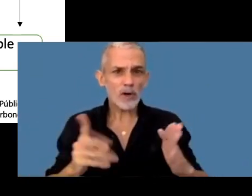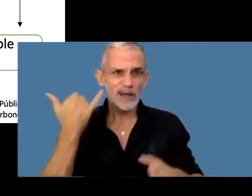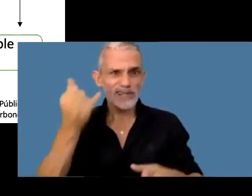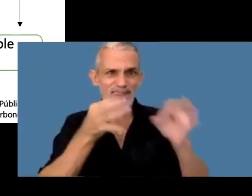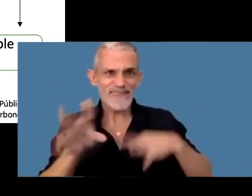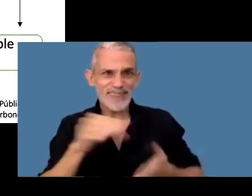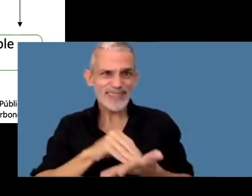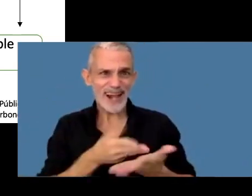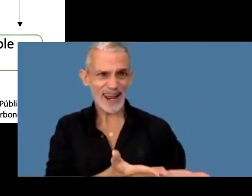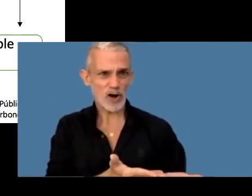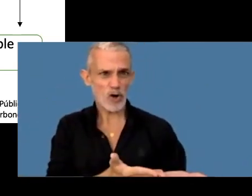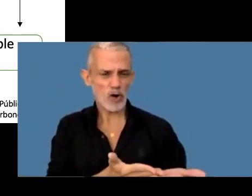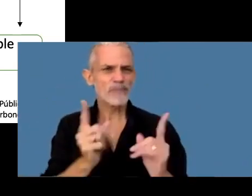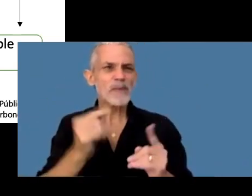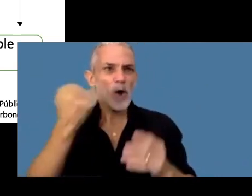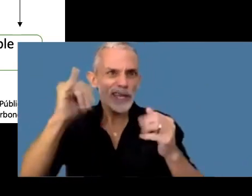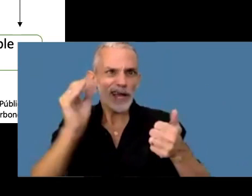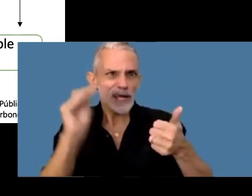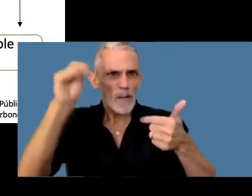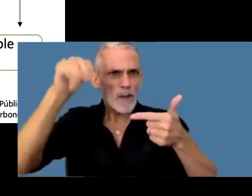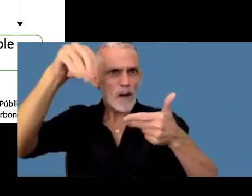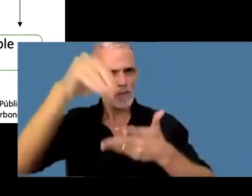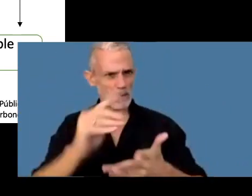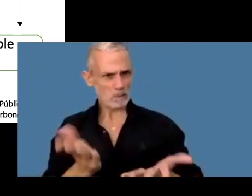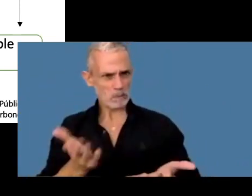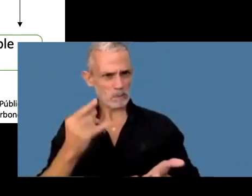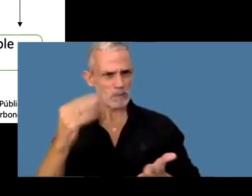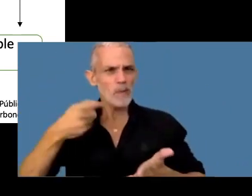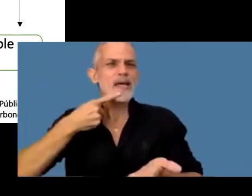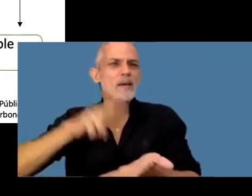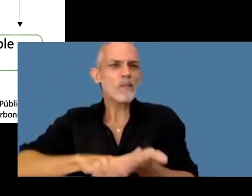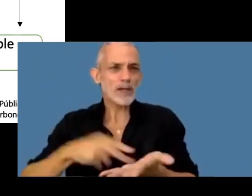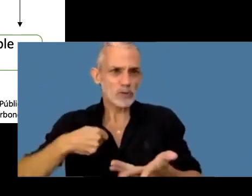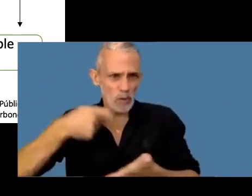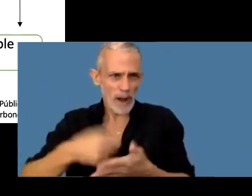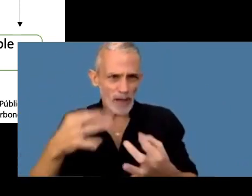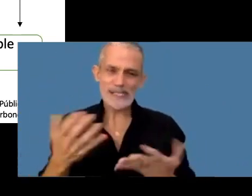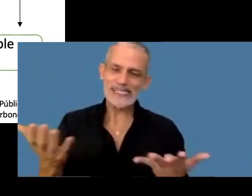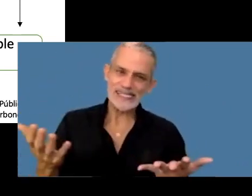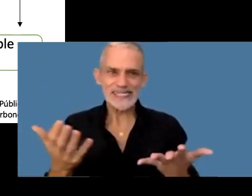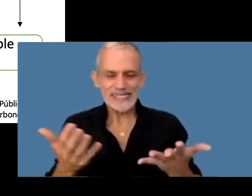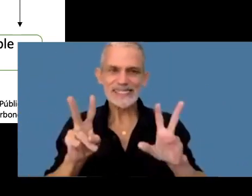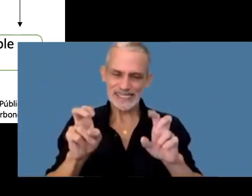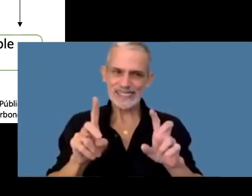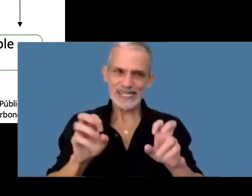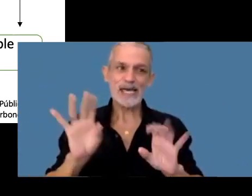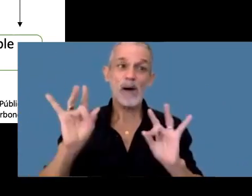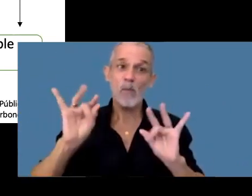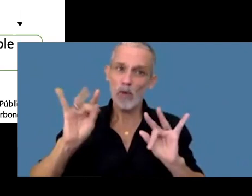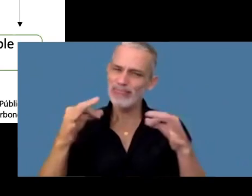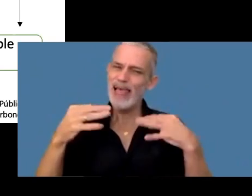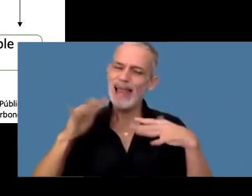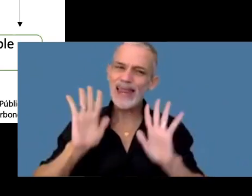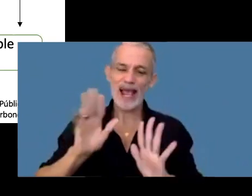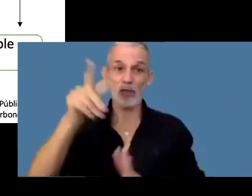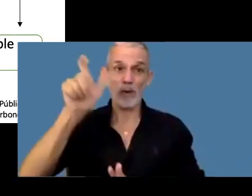con todos los intereses que le corren a esa obligación fiscal. Bueno, esta cuestión es una cuestión bastante delicada para aquel que tiene que tomar